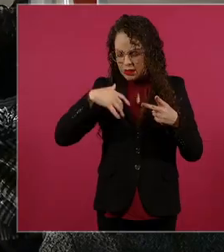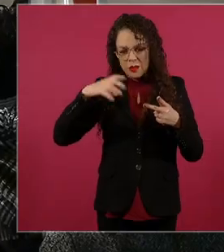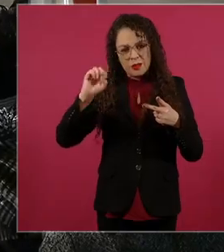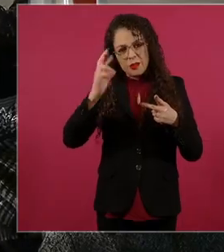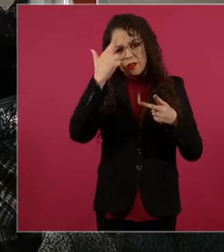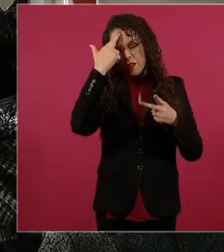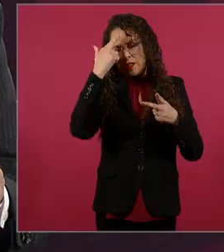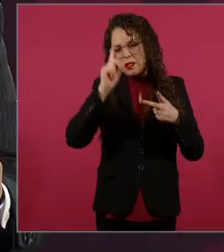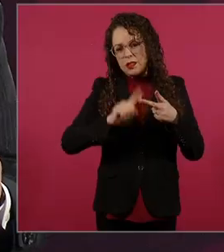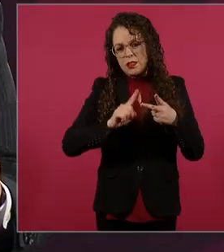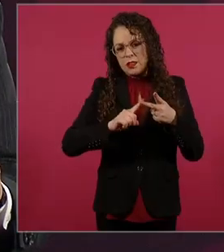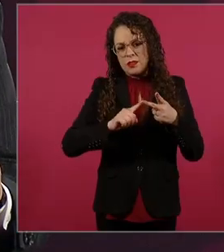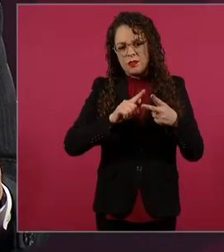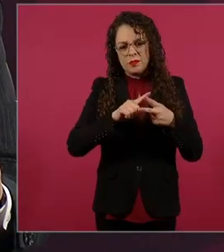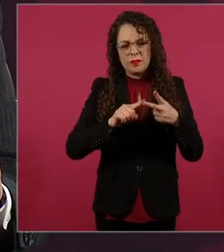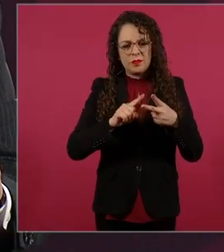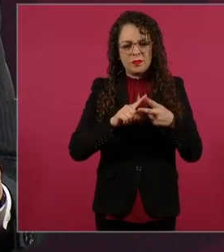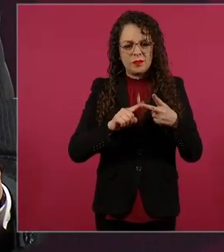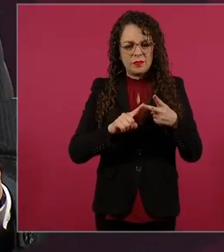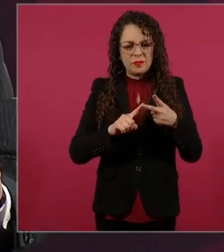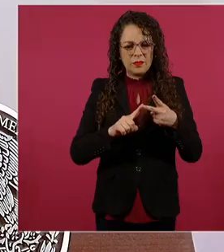y Zaval creo